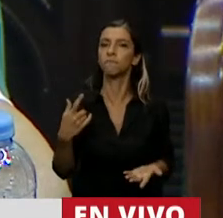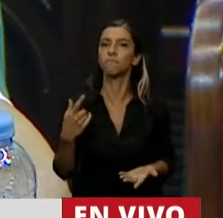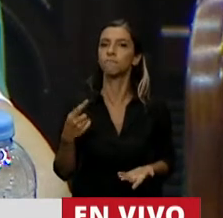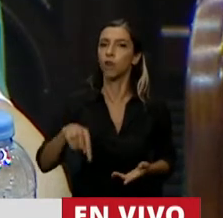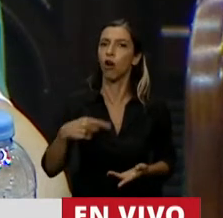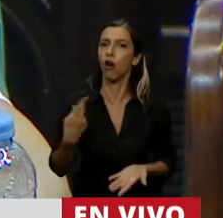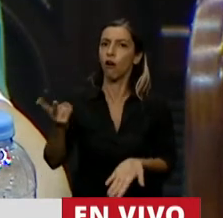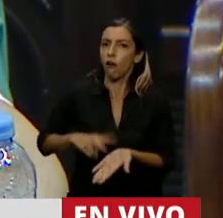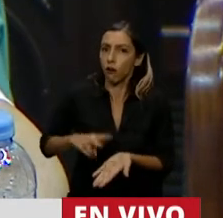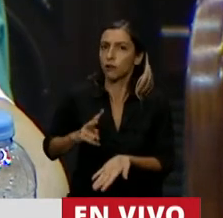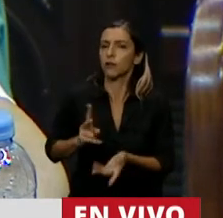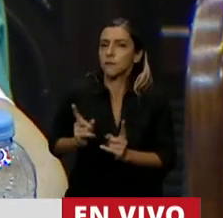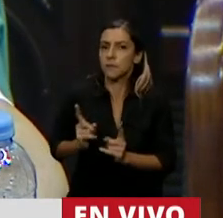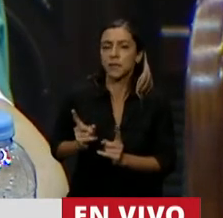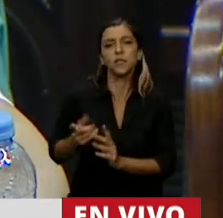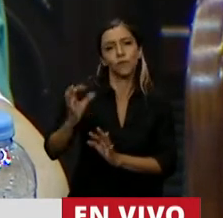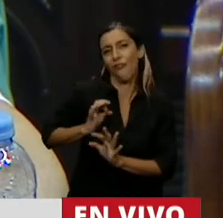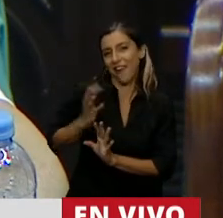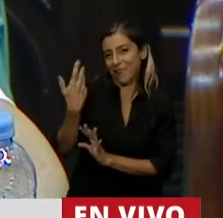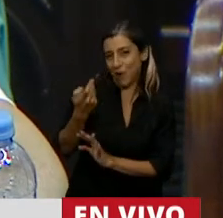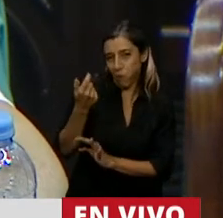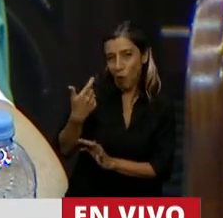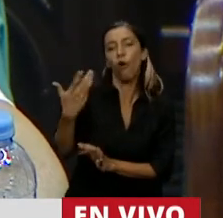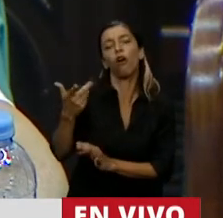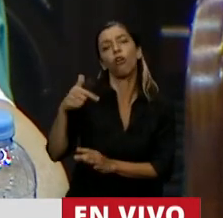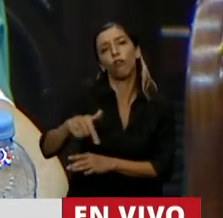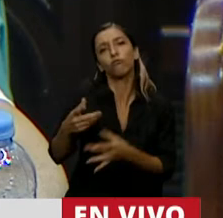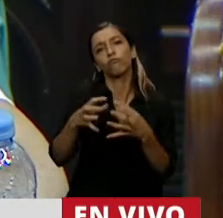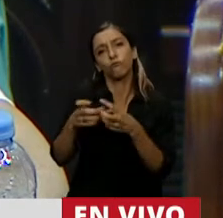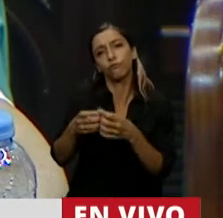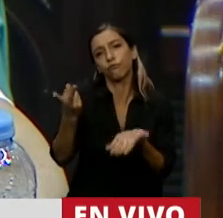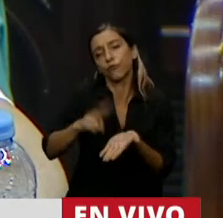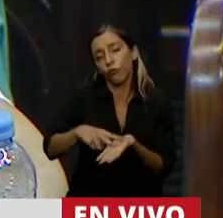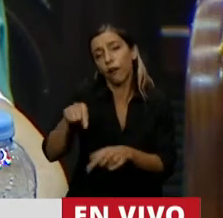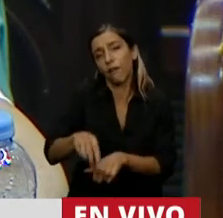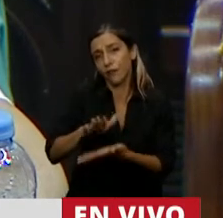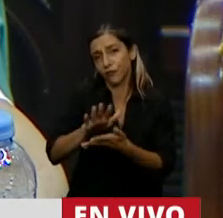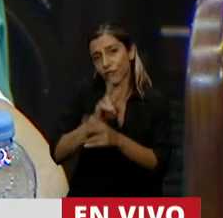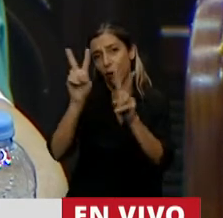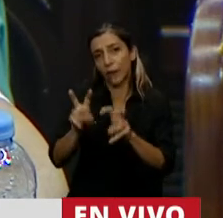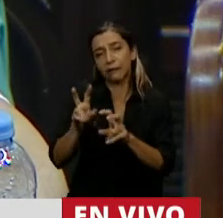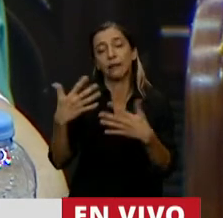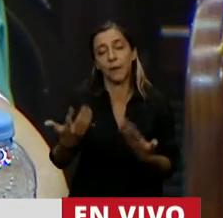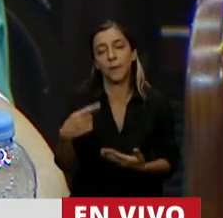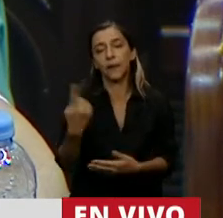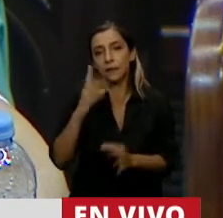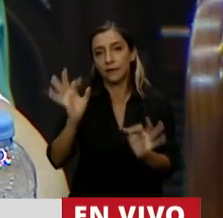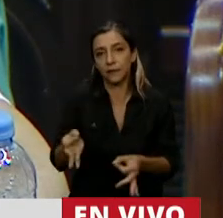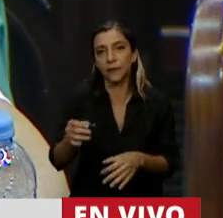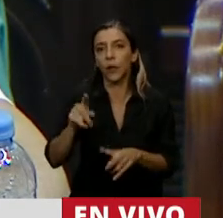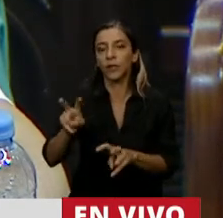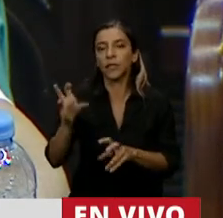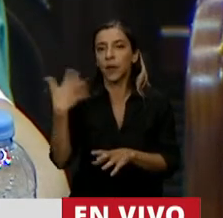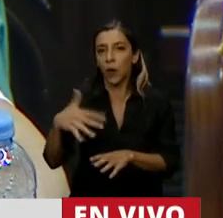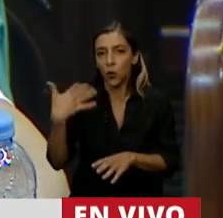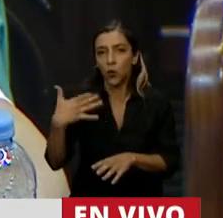poniendo en esta instancia institucional un tema que ha sido una lucha